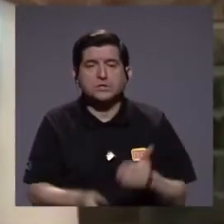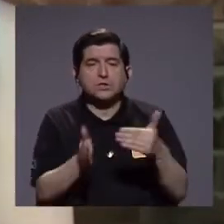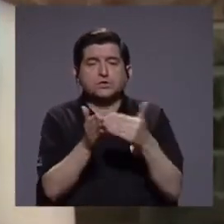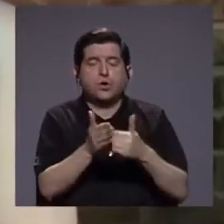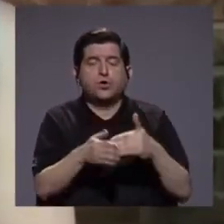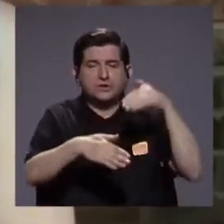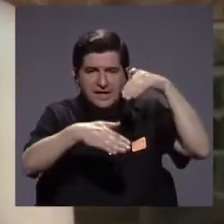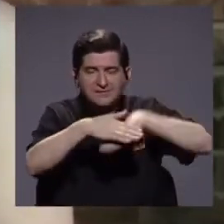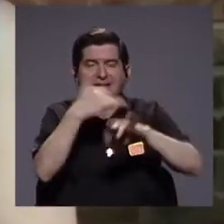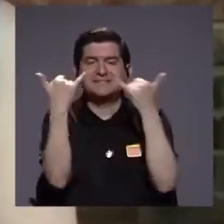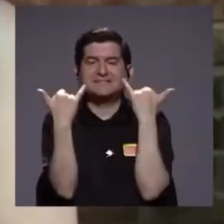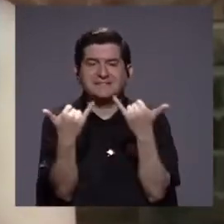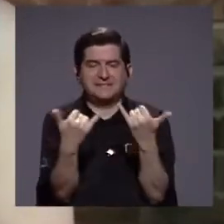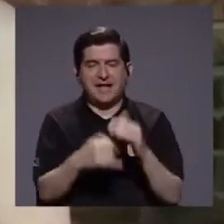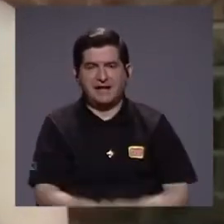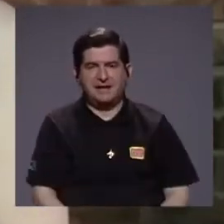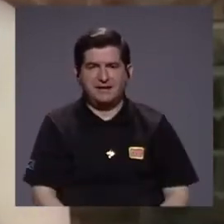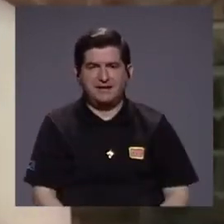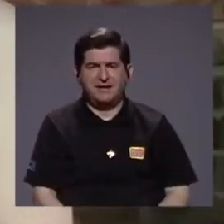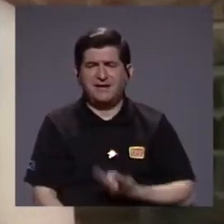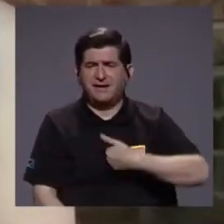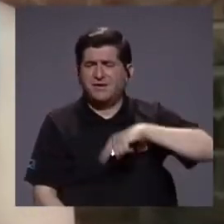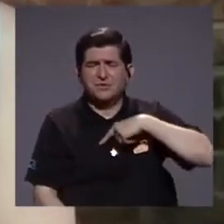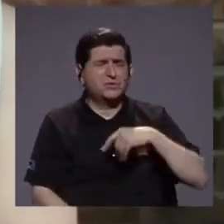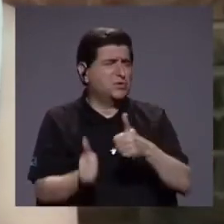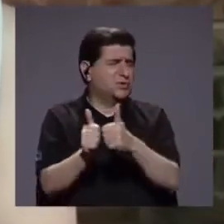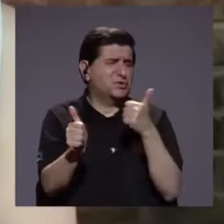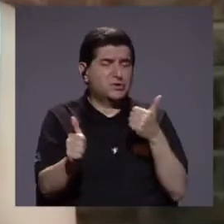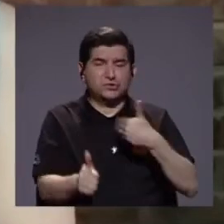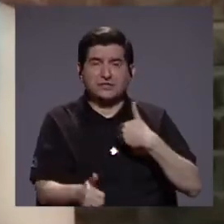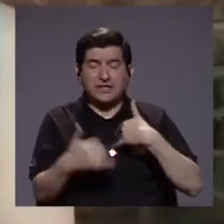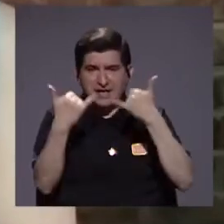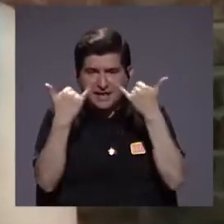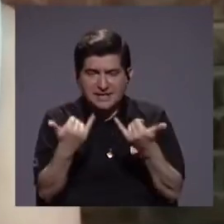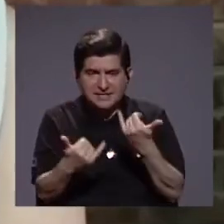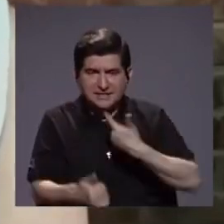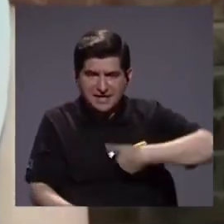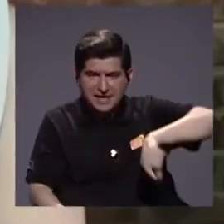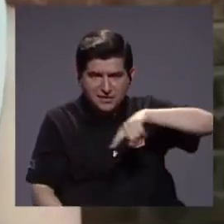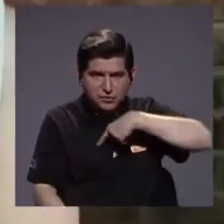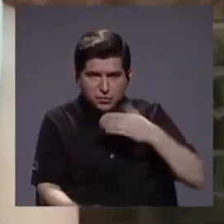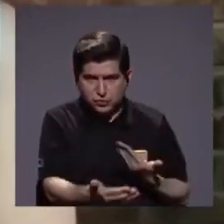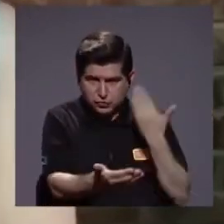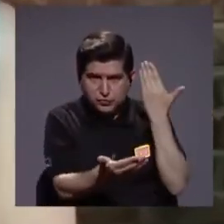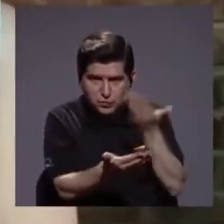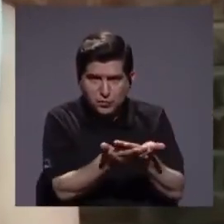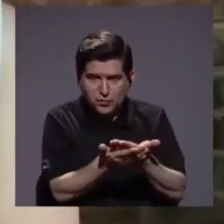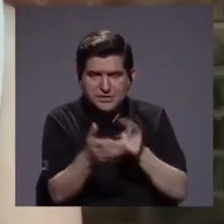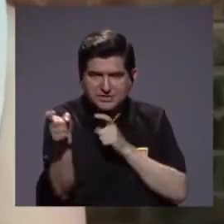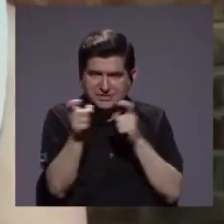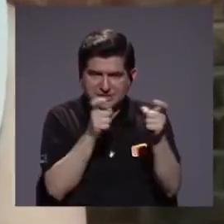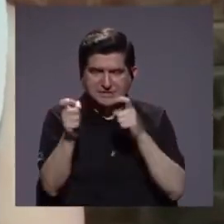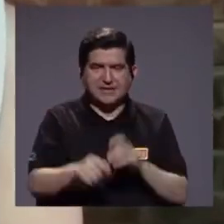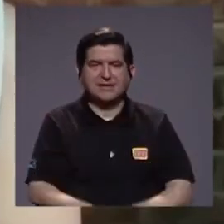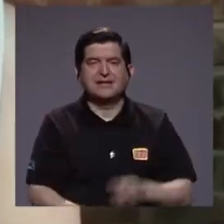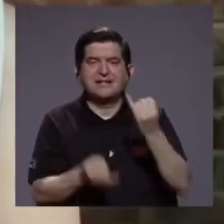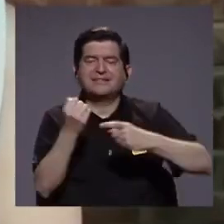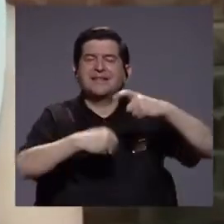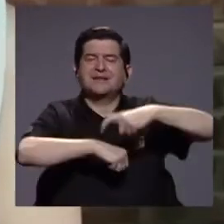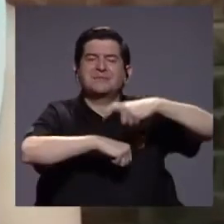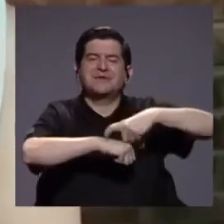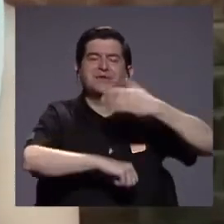reingreso ya. Ya estamos durando mucho. Nosotros tendríamos que hacer y nosotros estamos proponiendo a la administración. Finalizó el